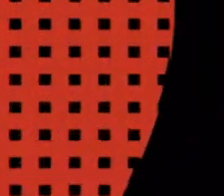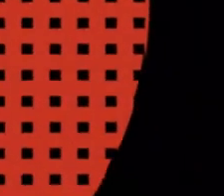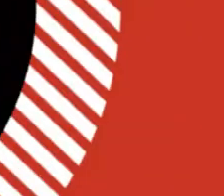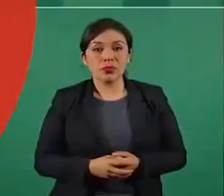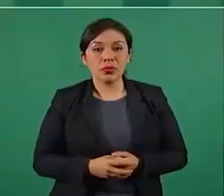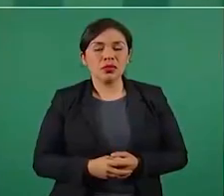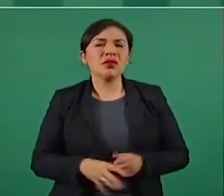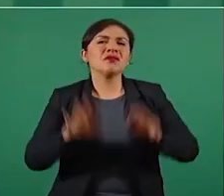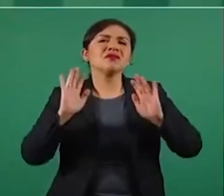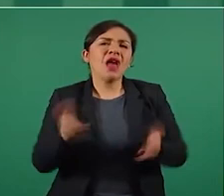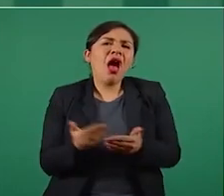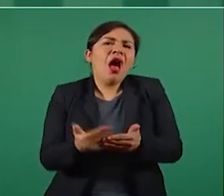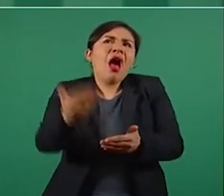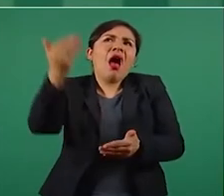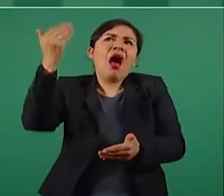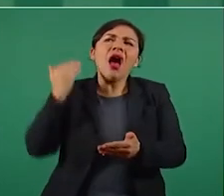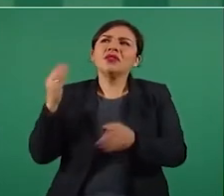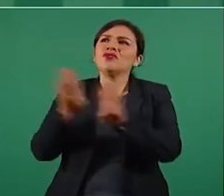Y